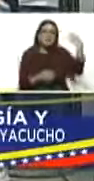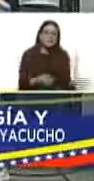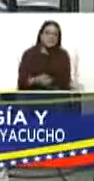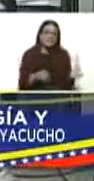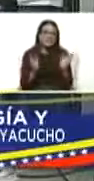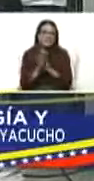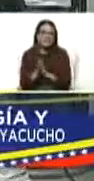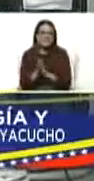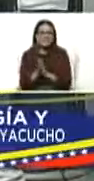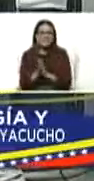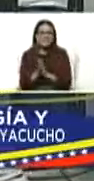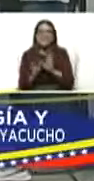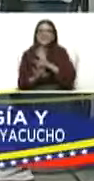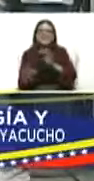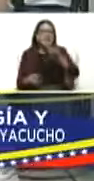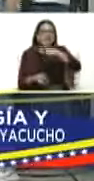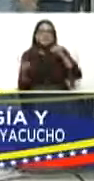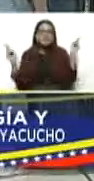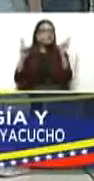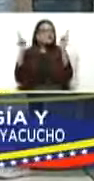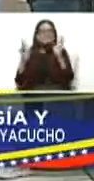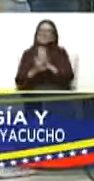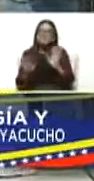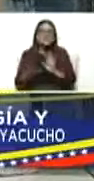Esa victoria está ganada aquí en Atures.